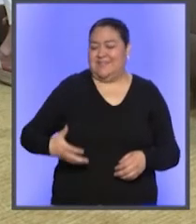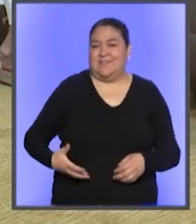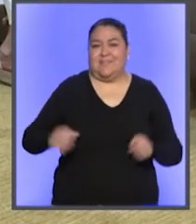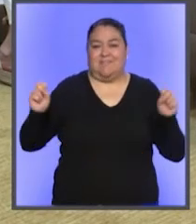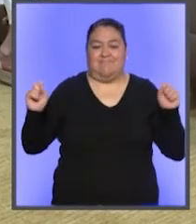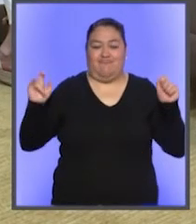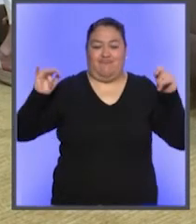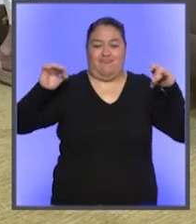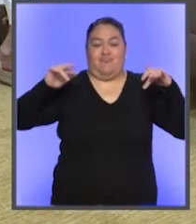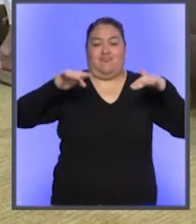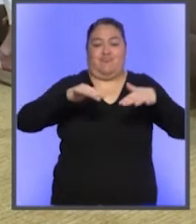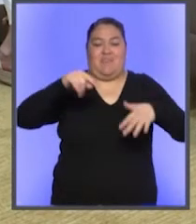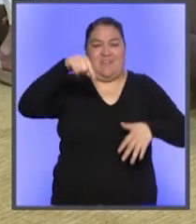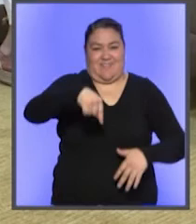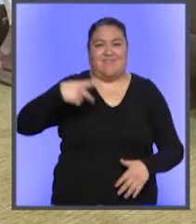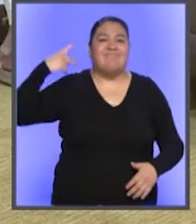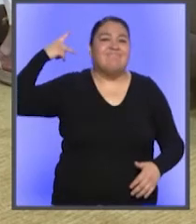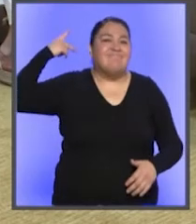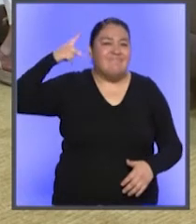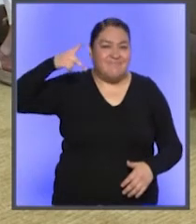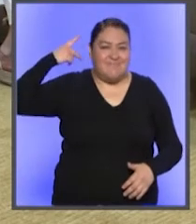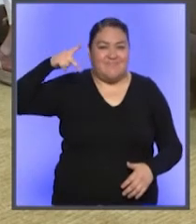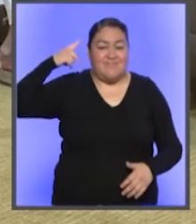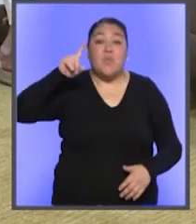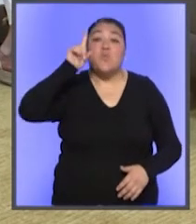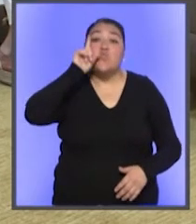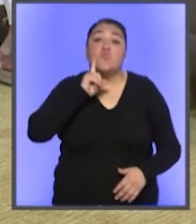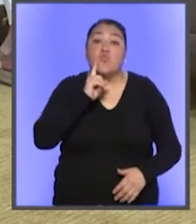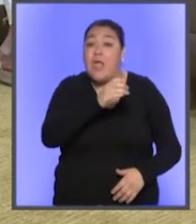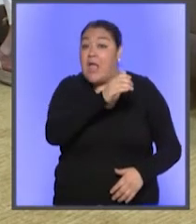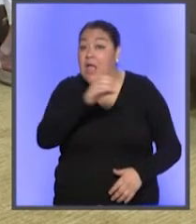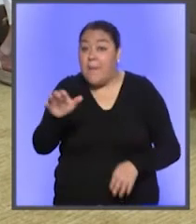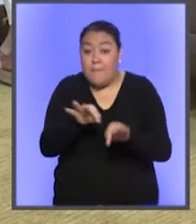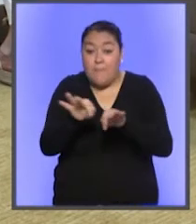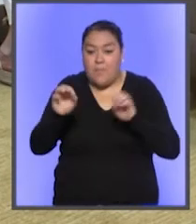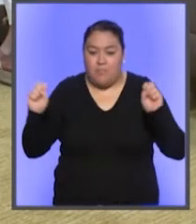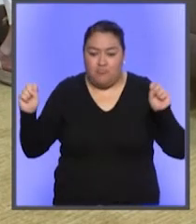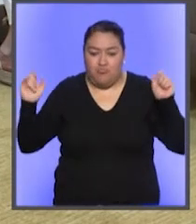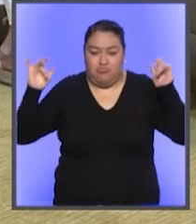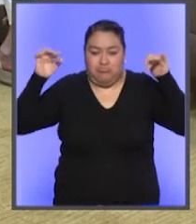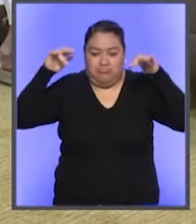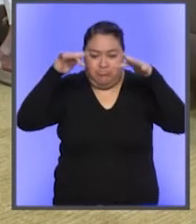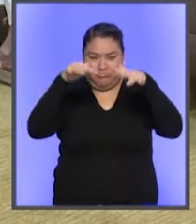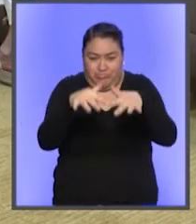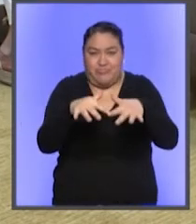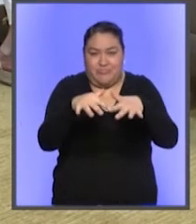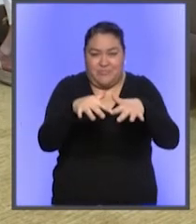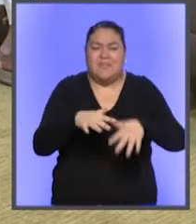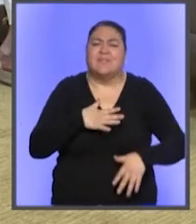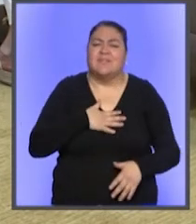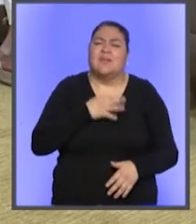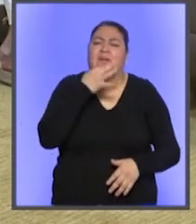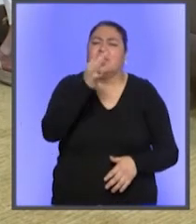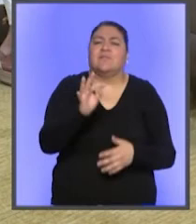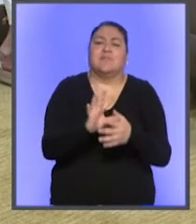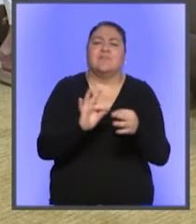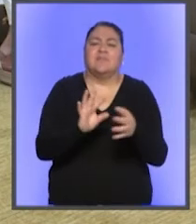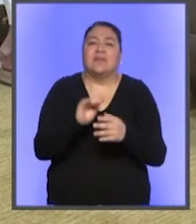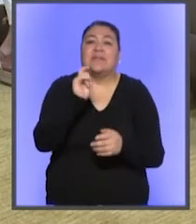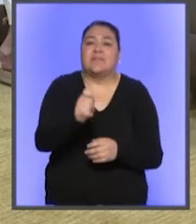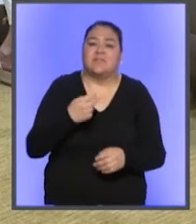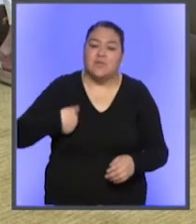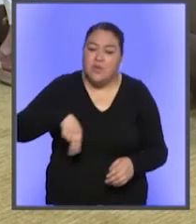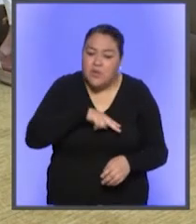hoy fue la sede Puebla de mujeres Rurales y pues bueno decir que